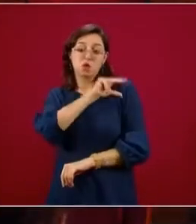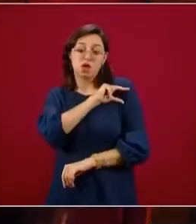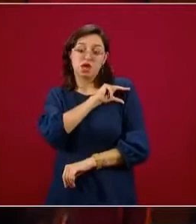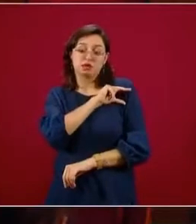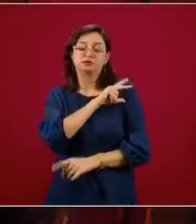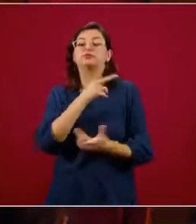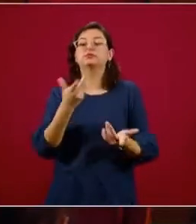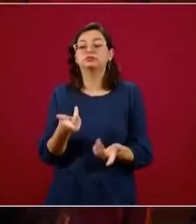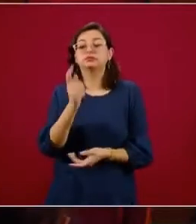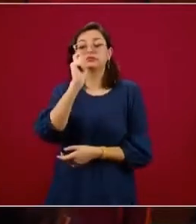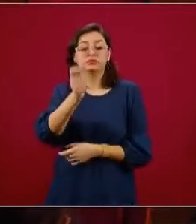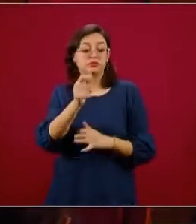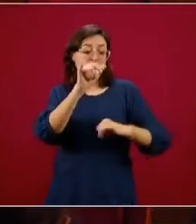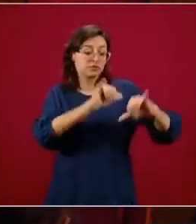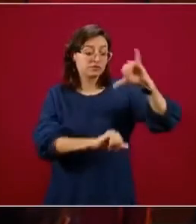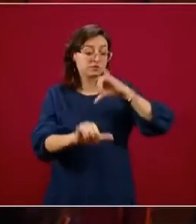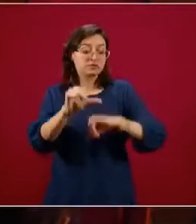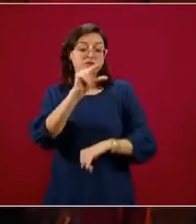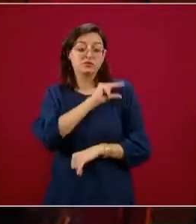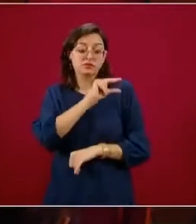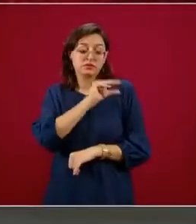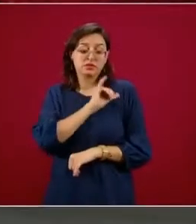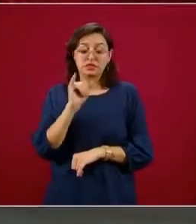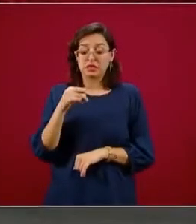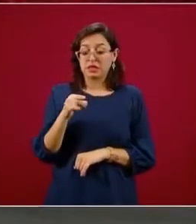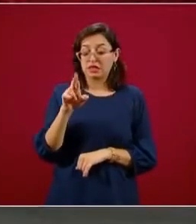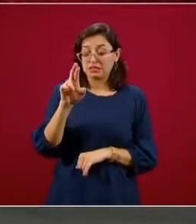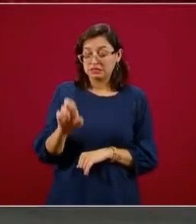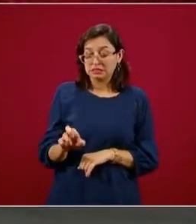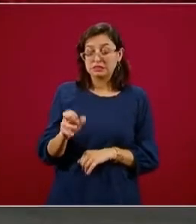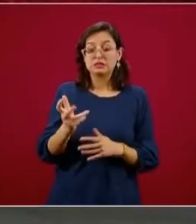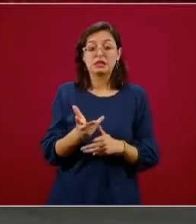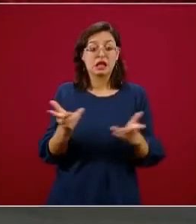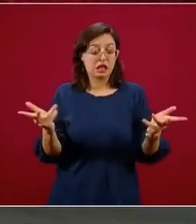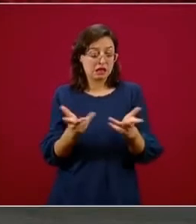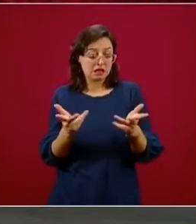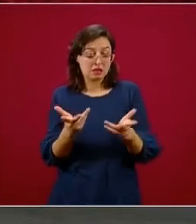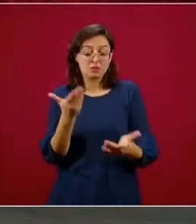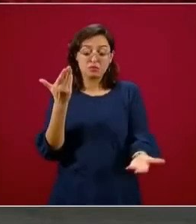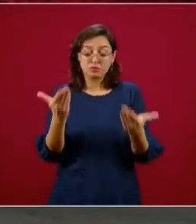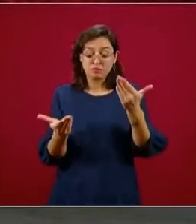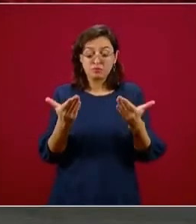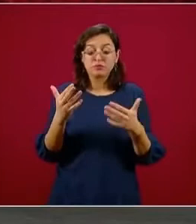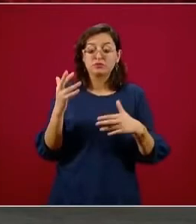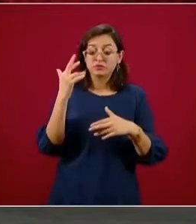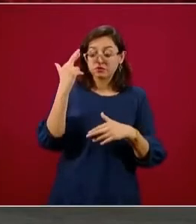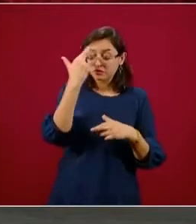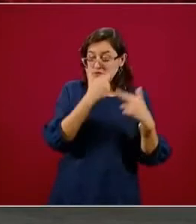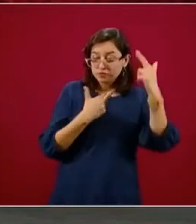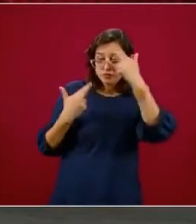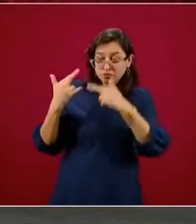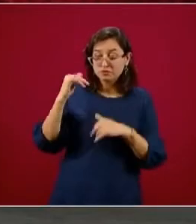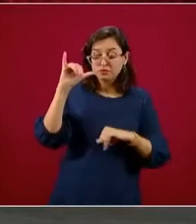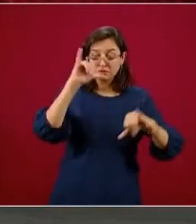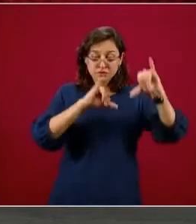estos laboratorios privados a los cuales el INDRE les realizó una valoración y entonces